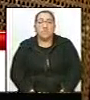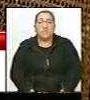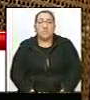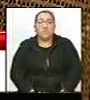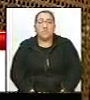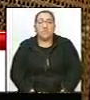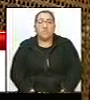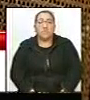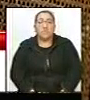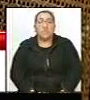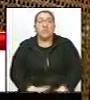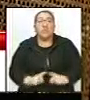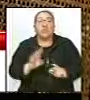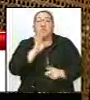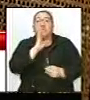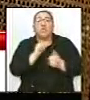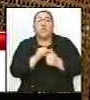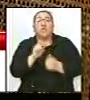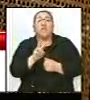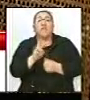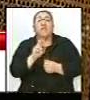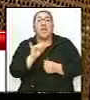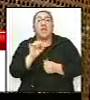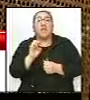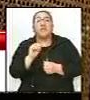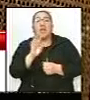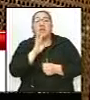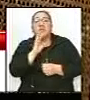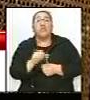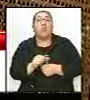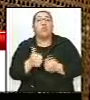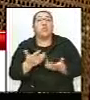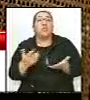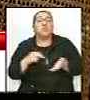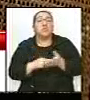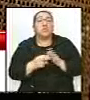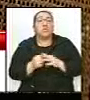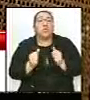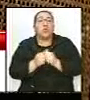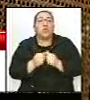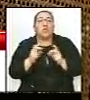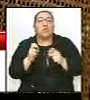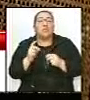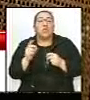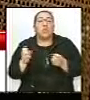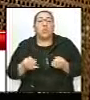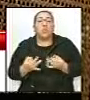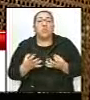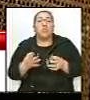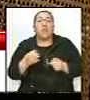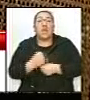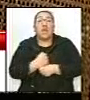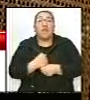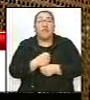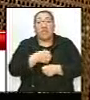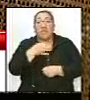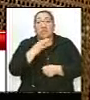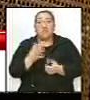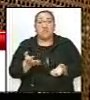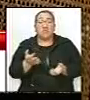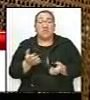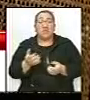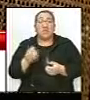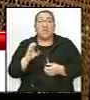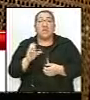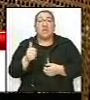Hablar del BRAE, presidente, es hablar también de otros potenciales, como es el tema del cultivo del café, el